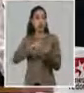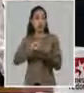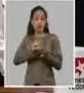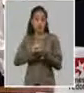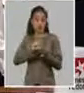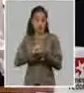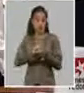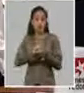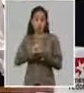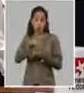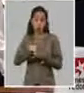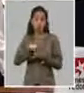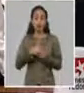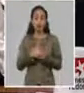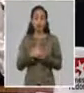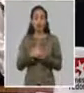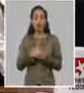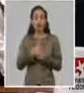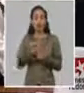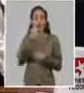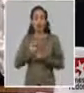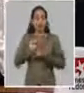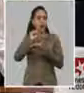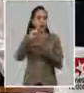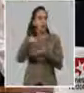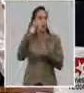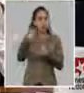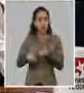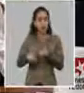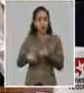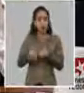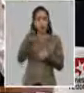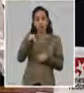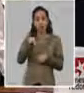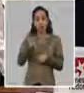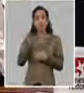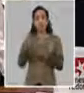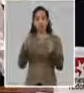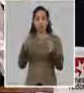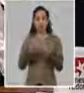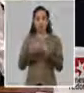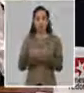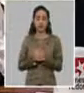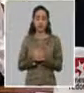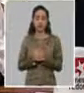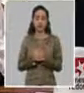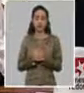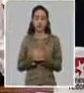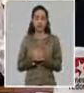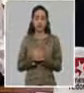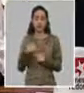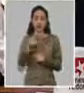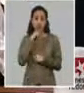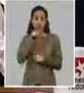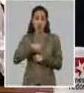no se hacía, tanto para llevar como a domicilio. E incluso el reto está hoy que estamos diseñando prácticamente hecha